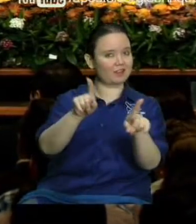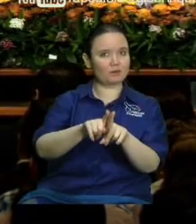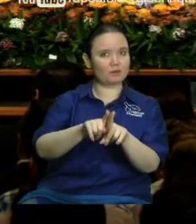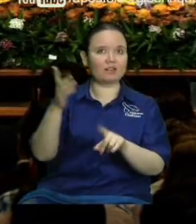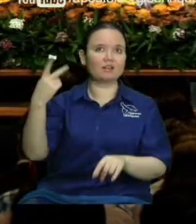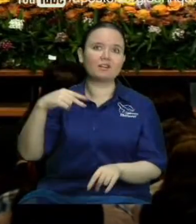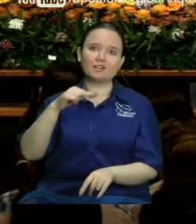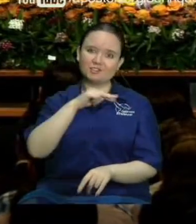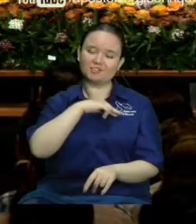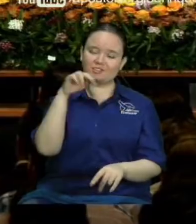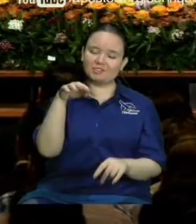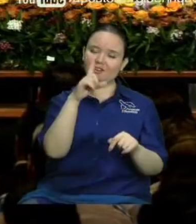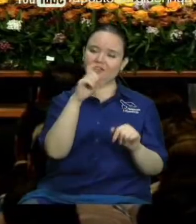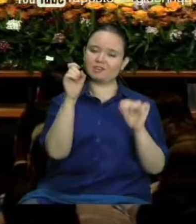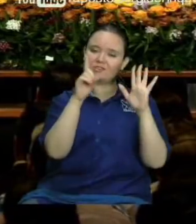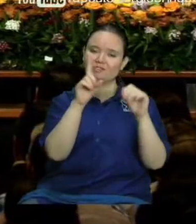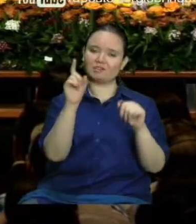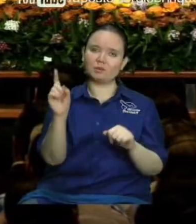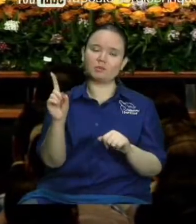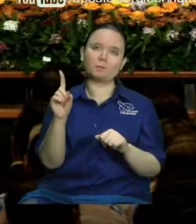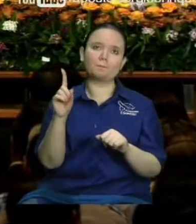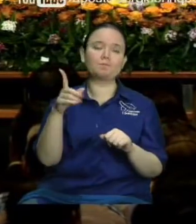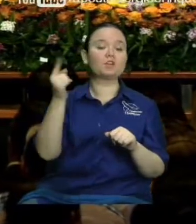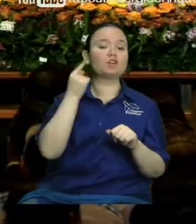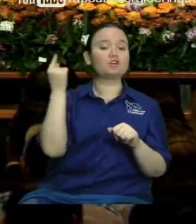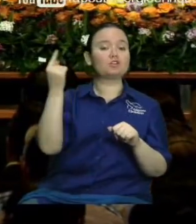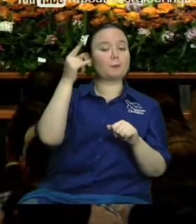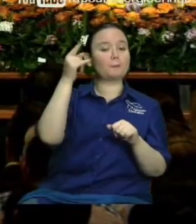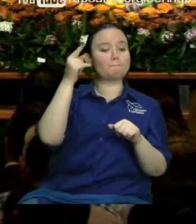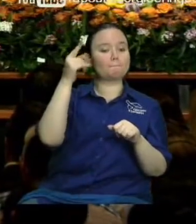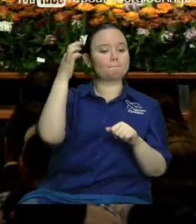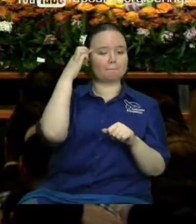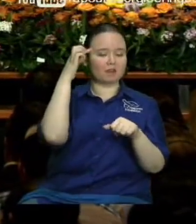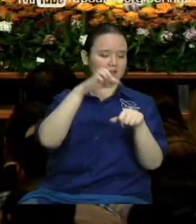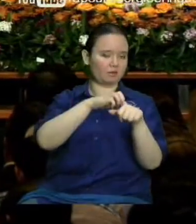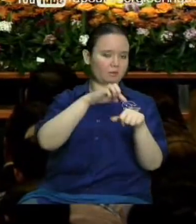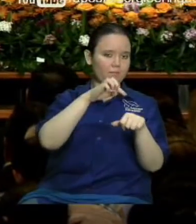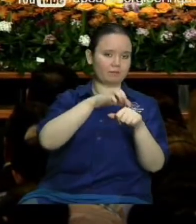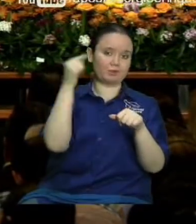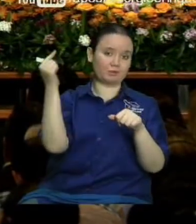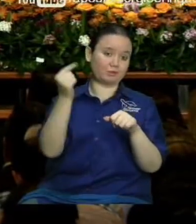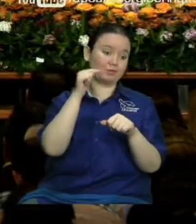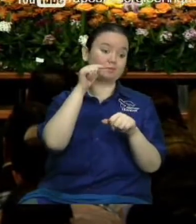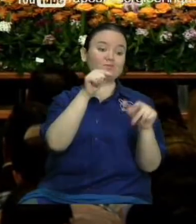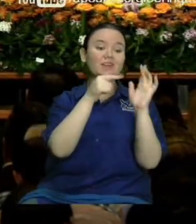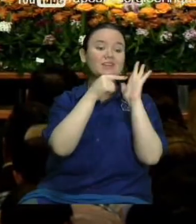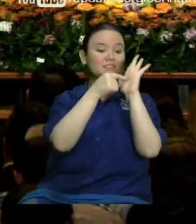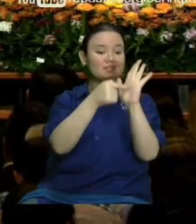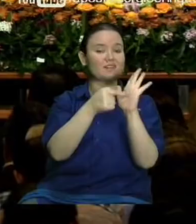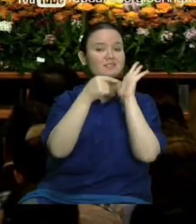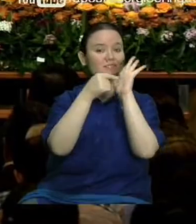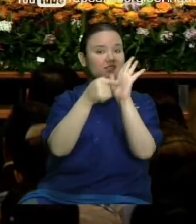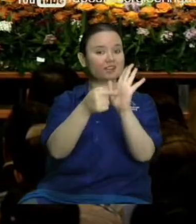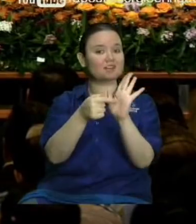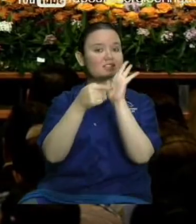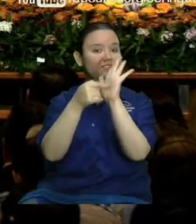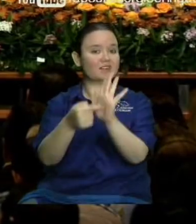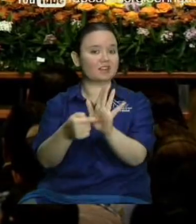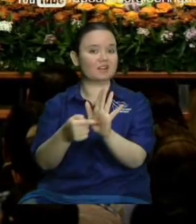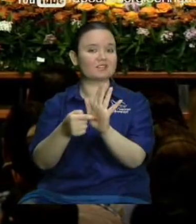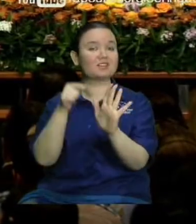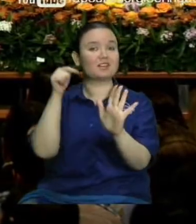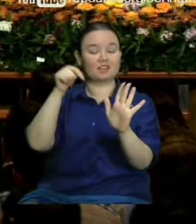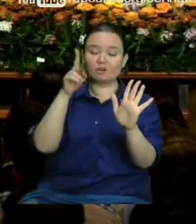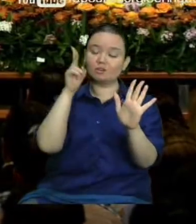nosotros, desde Pablo, Pedro, todos aquellos que se convirtieron. Son las señales que vieron y que vimos nosotros